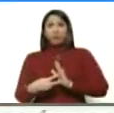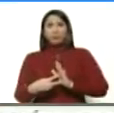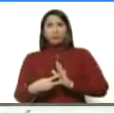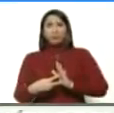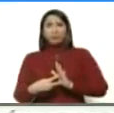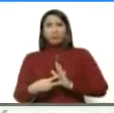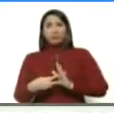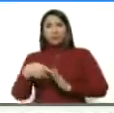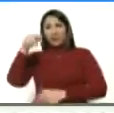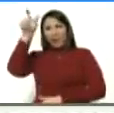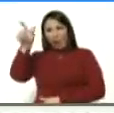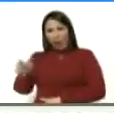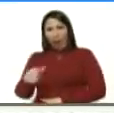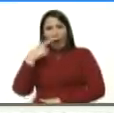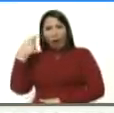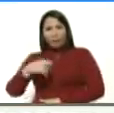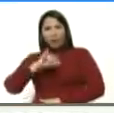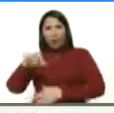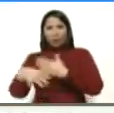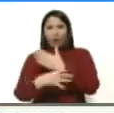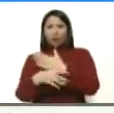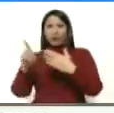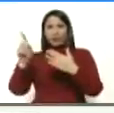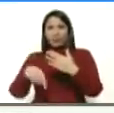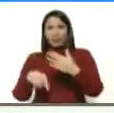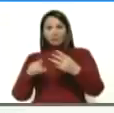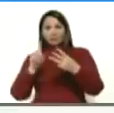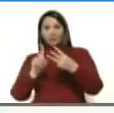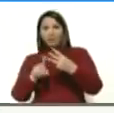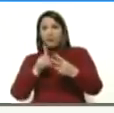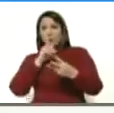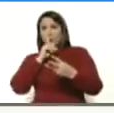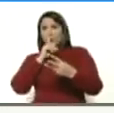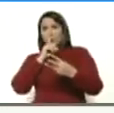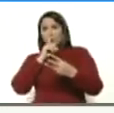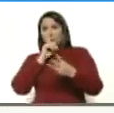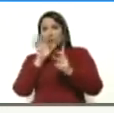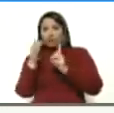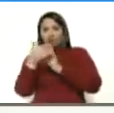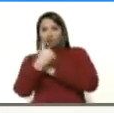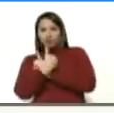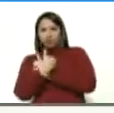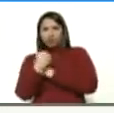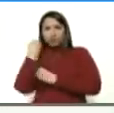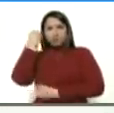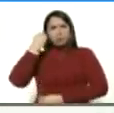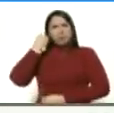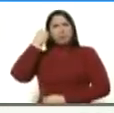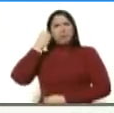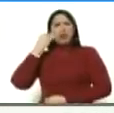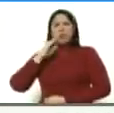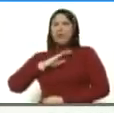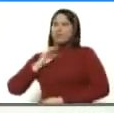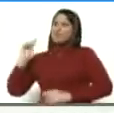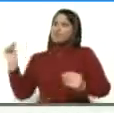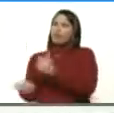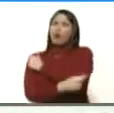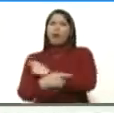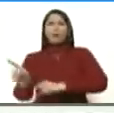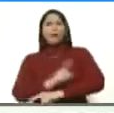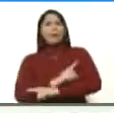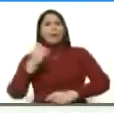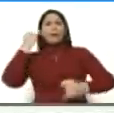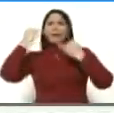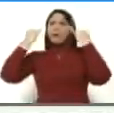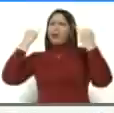a este señor, en colusión con el que se cree muy audaz, muy inteligente, pero